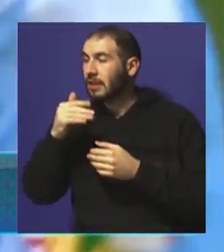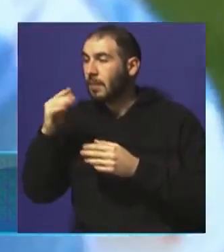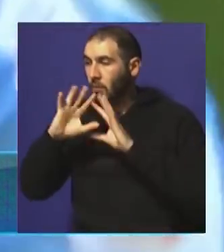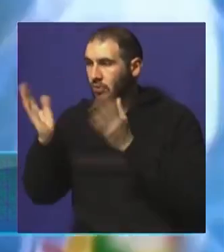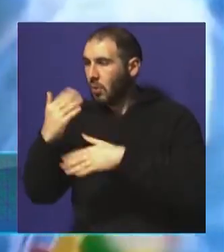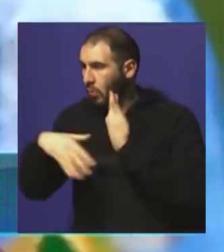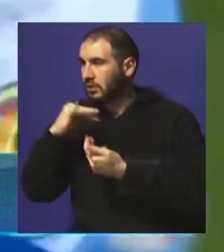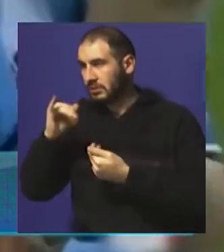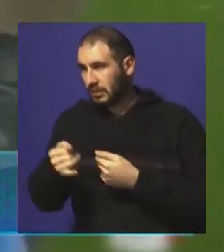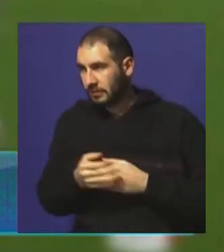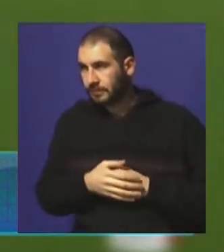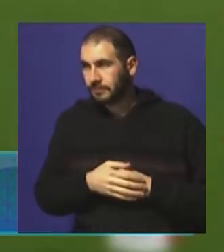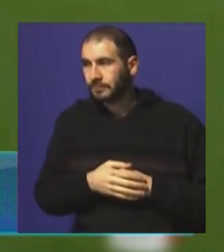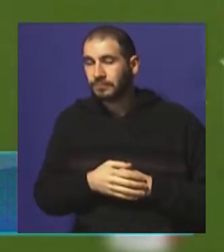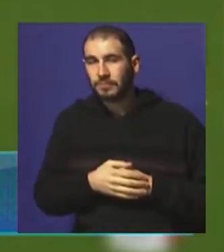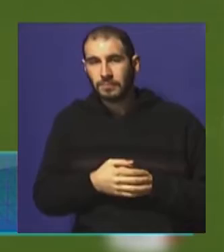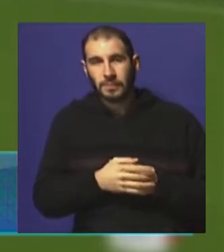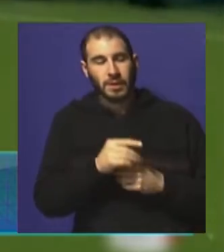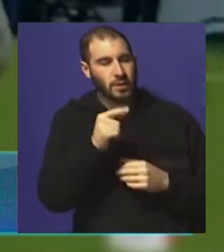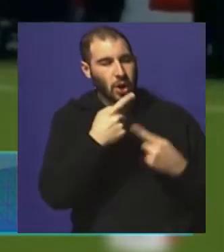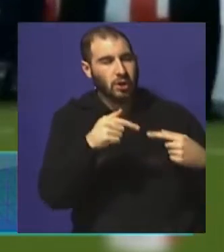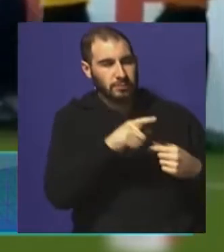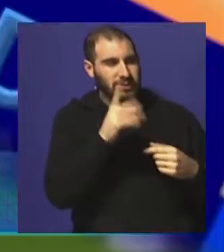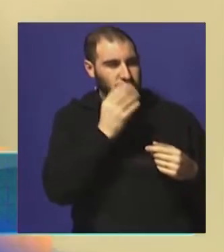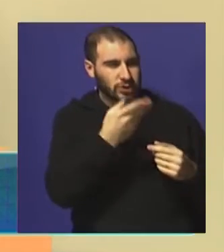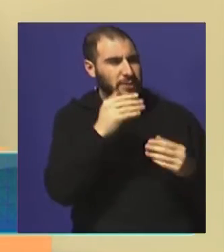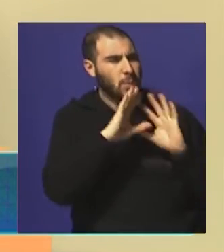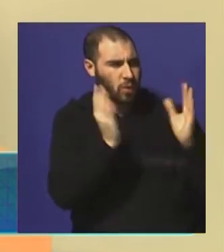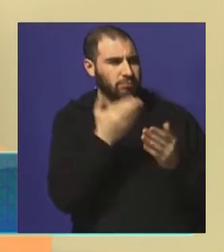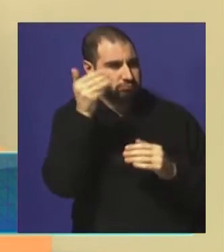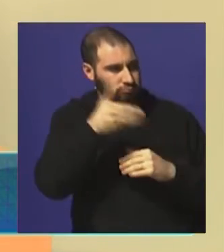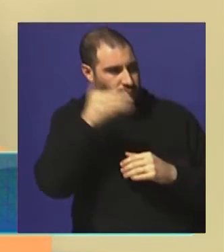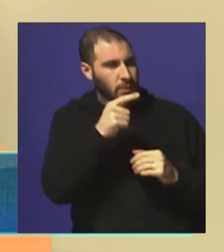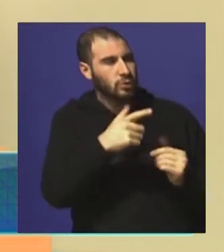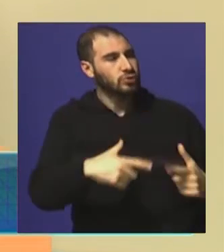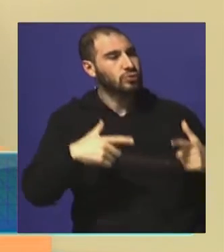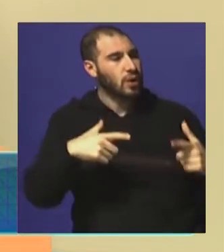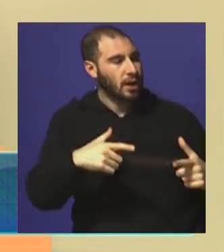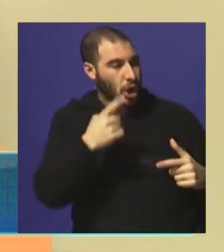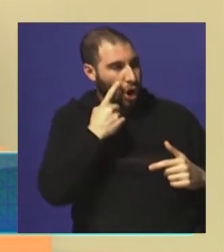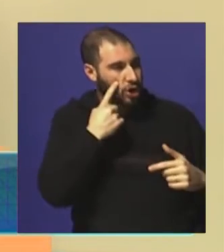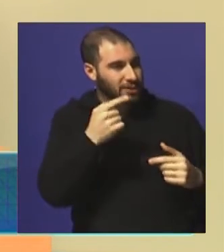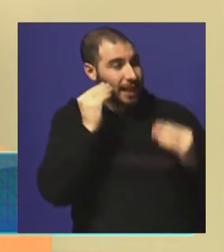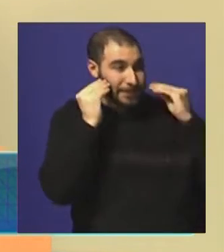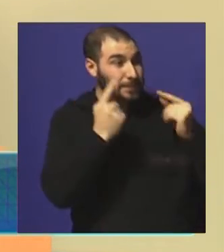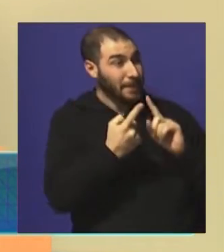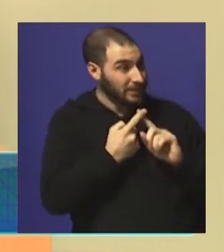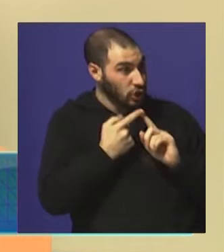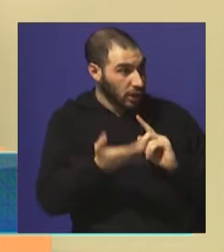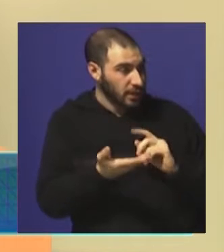Mundial. Bueno, vos has estado en muchos Mundiales, tenés la suerte de conocerlo justamente a Leo